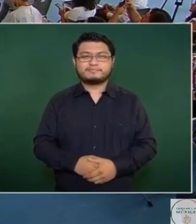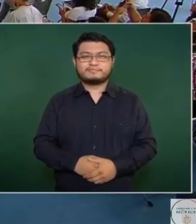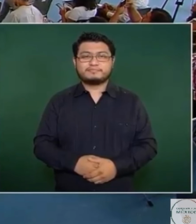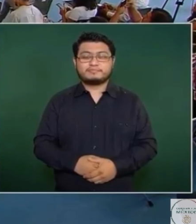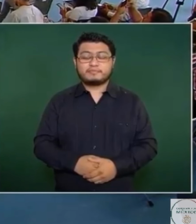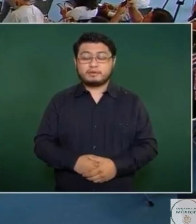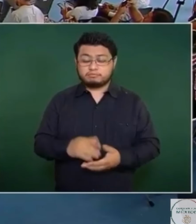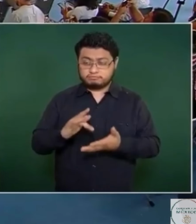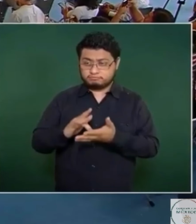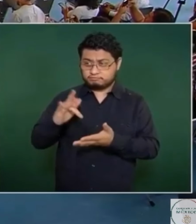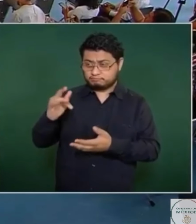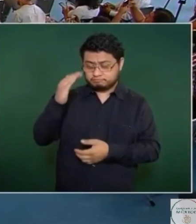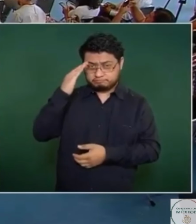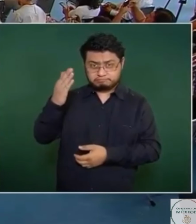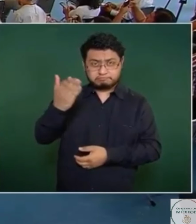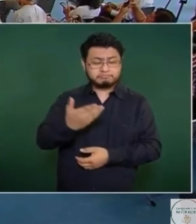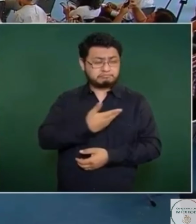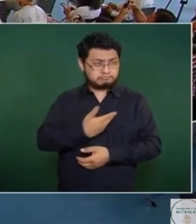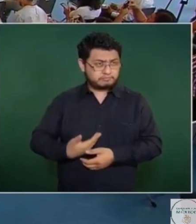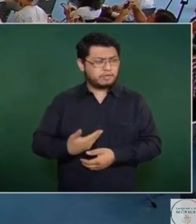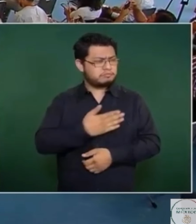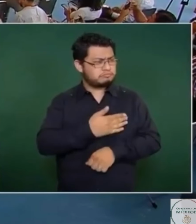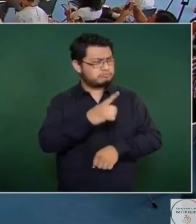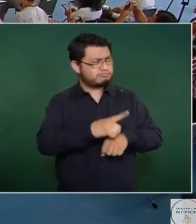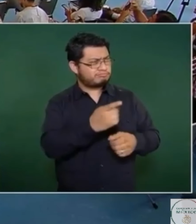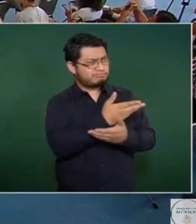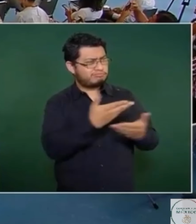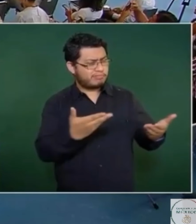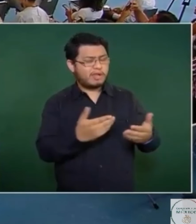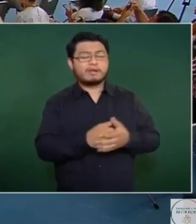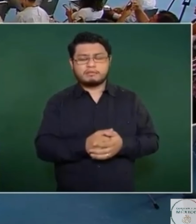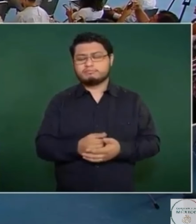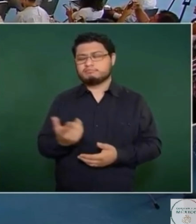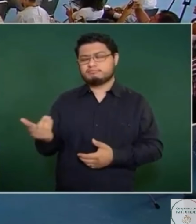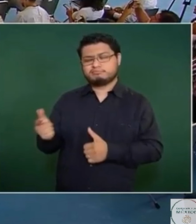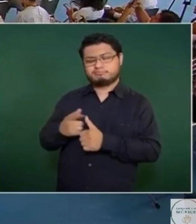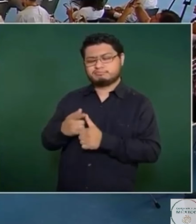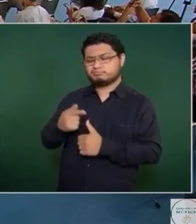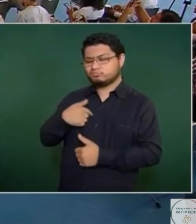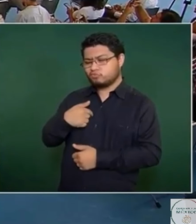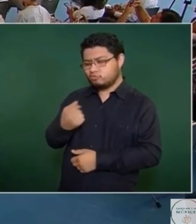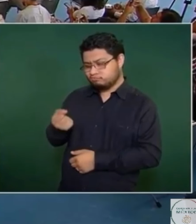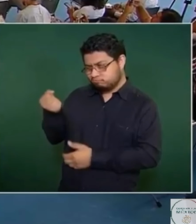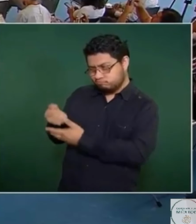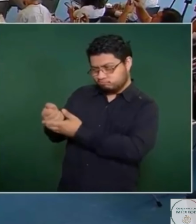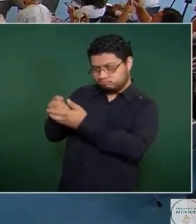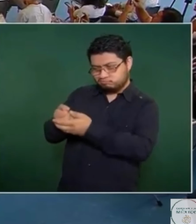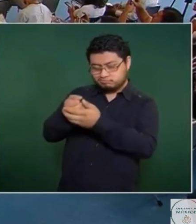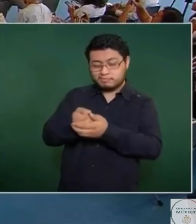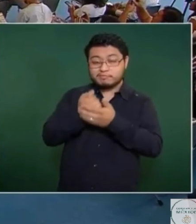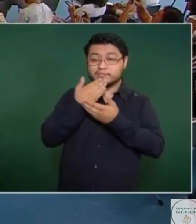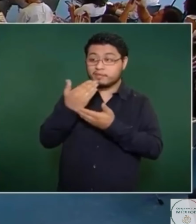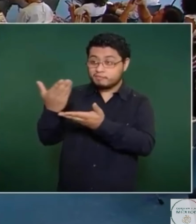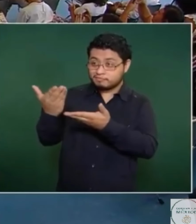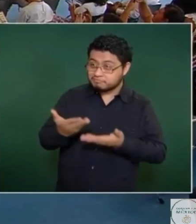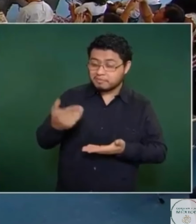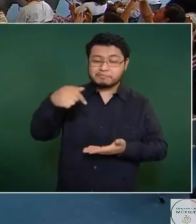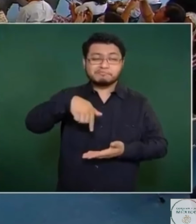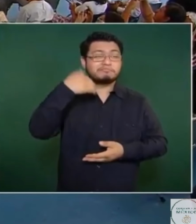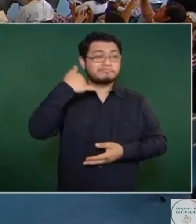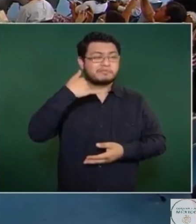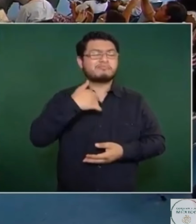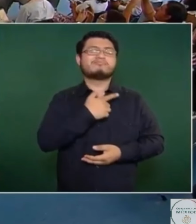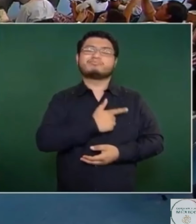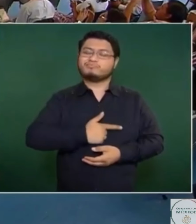Gracias, señor presidente. Muy buenos días tengan todos ustedes. Primero que nada, presidente, darle la bienvenida a usted y a su gabinete a Yucatán. Nos da mucho gusto